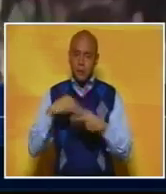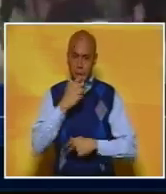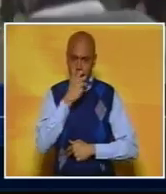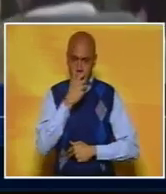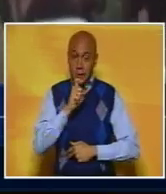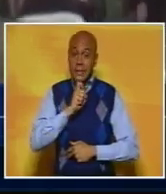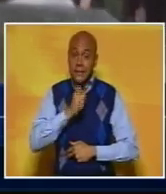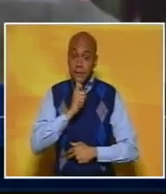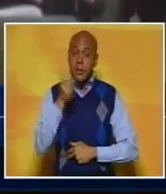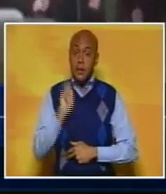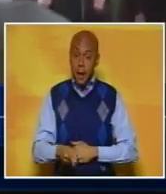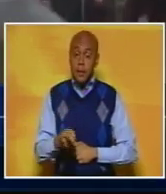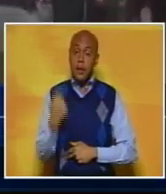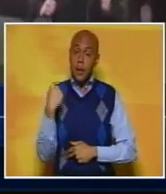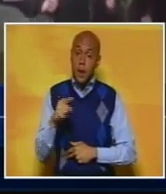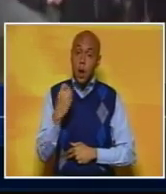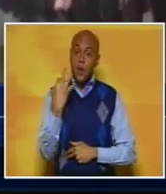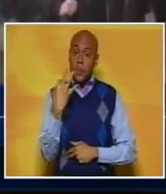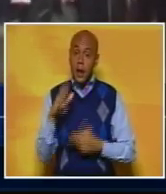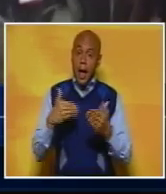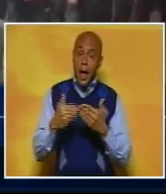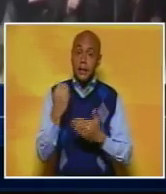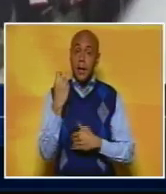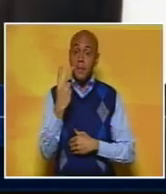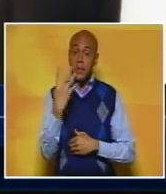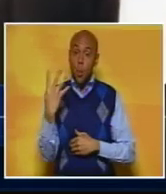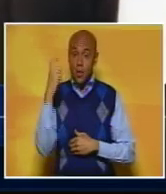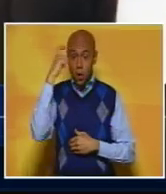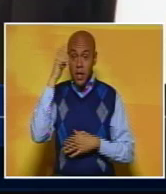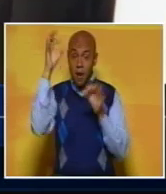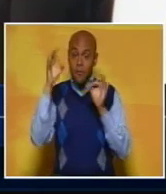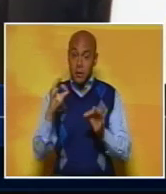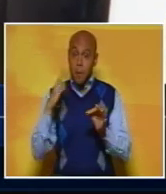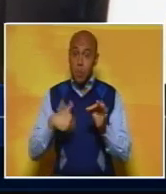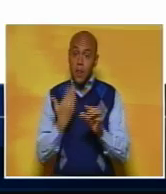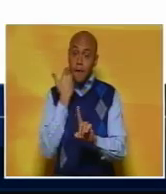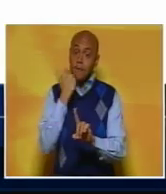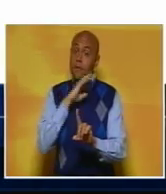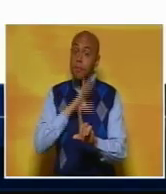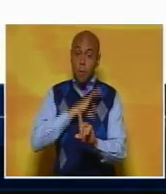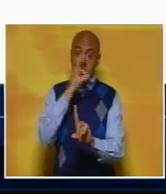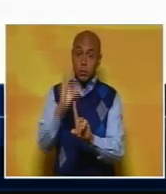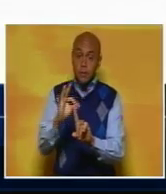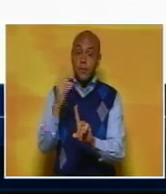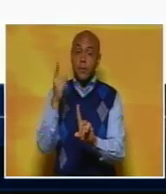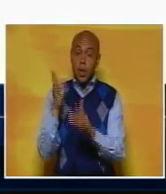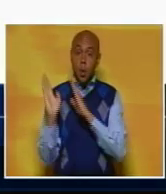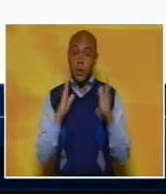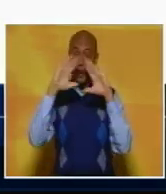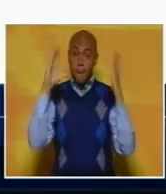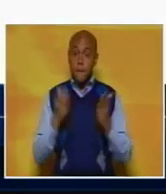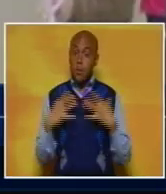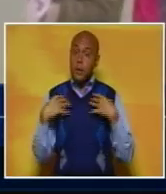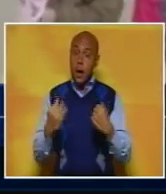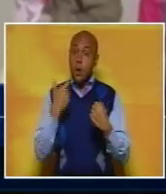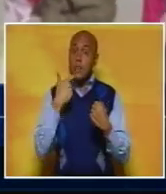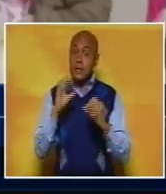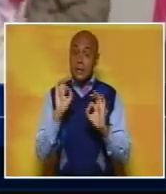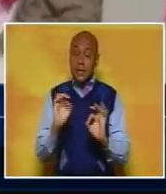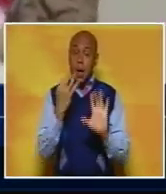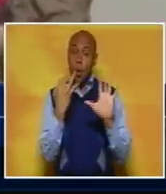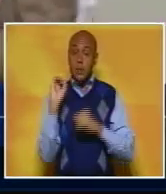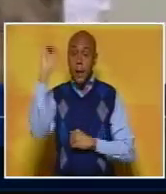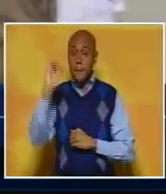respiratoria. Pueden pasar entre 3 y 24 días para que las personas se enfermen. Según la Organización Mundial de la Salud, cerca